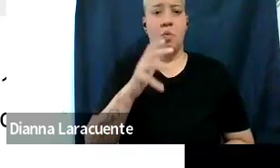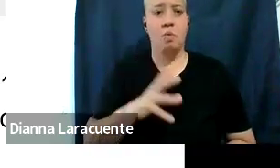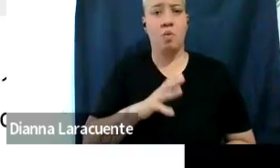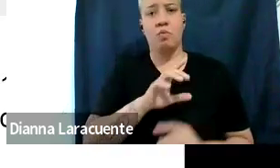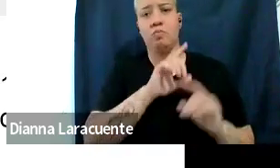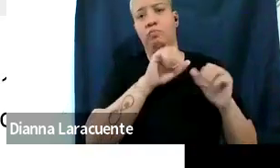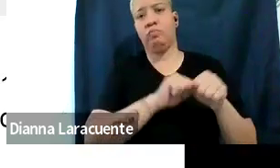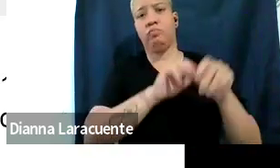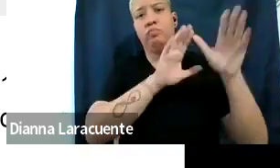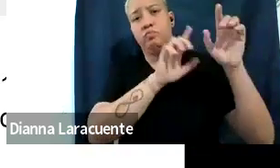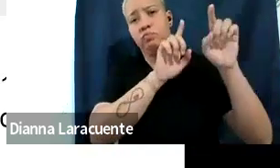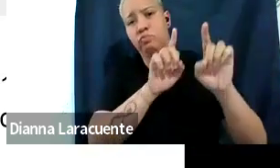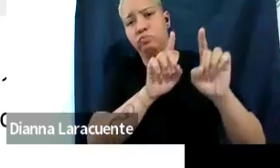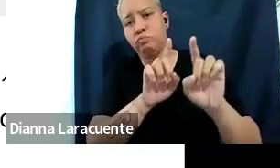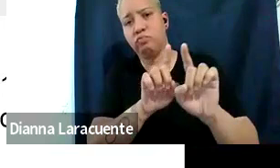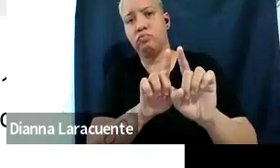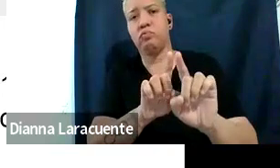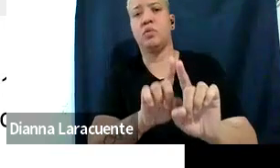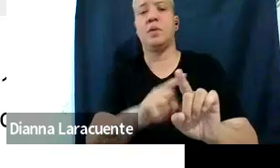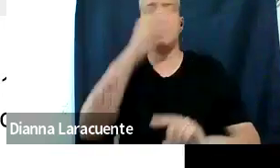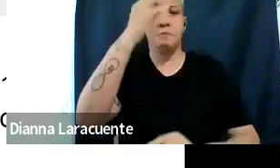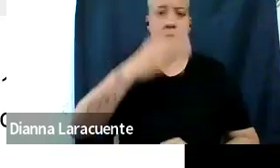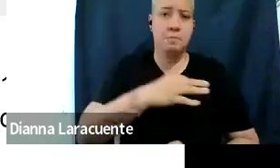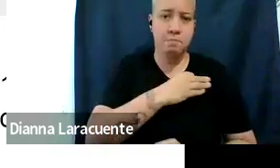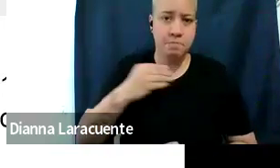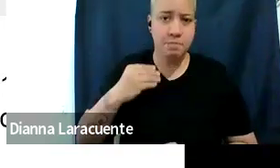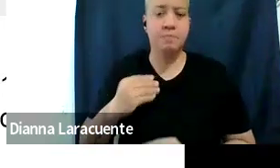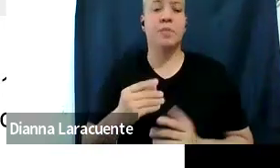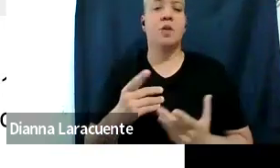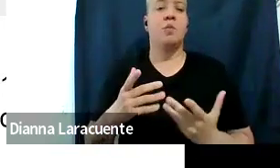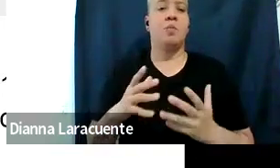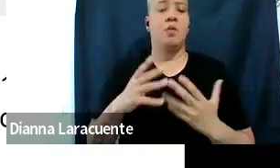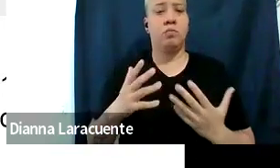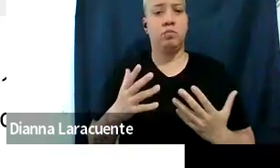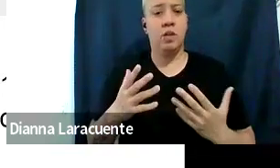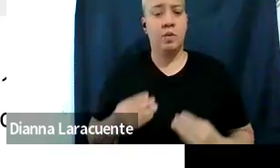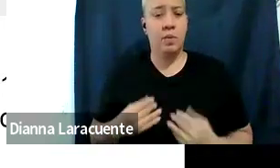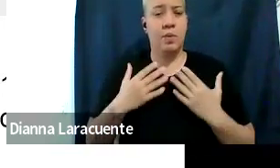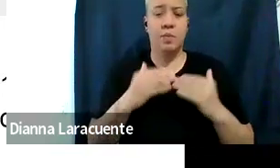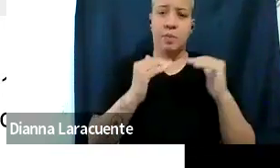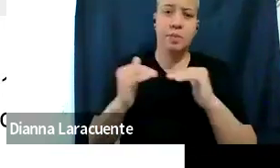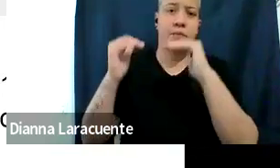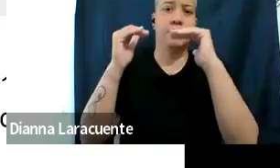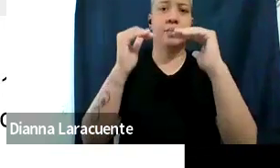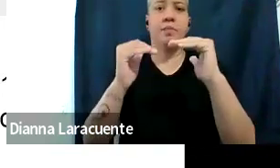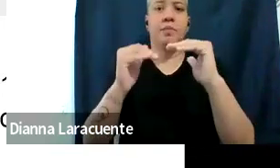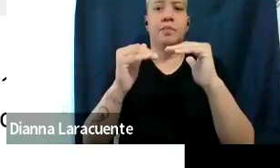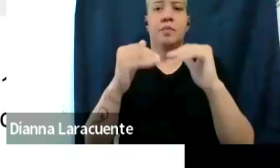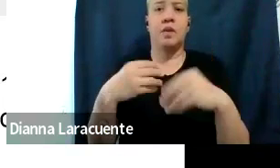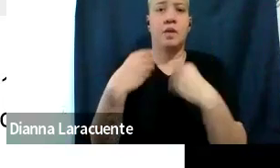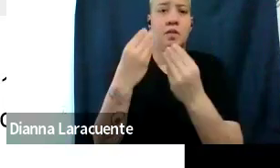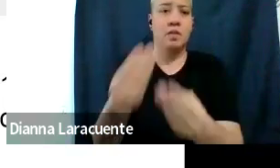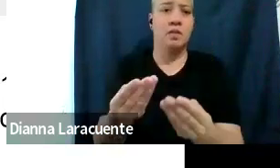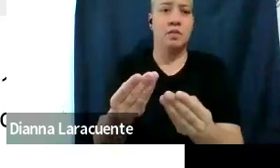los altos de la sierra persinándose con la fervorosa devoción de nuestros mayores, depositaban sobre